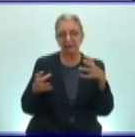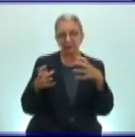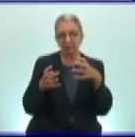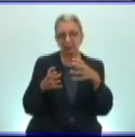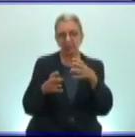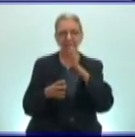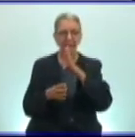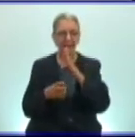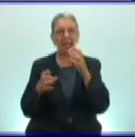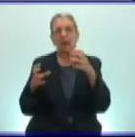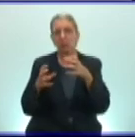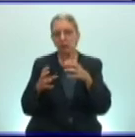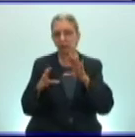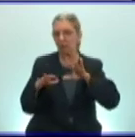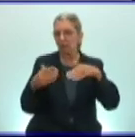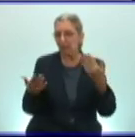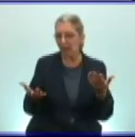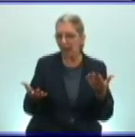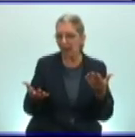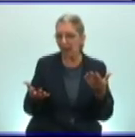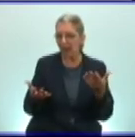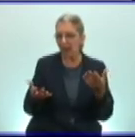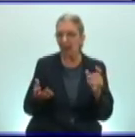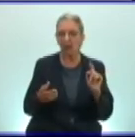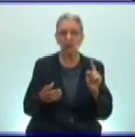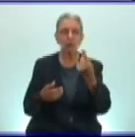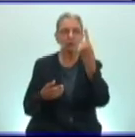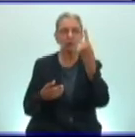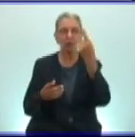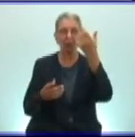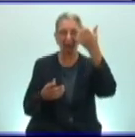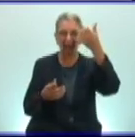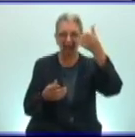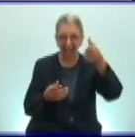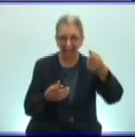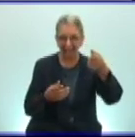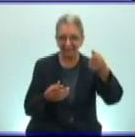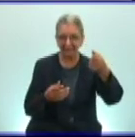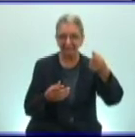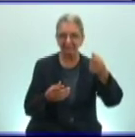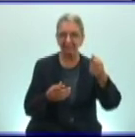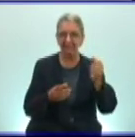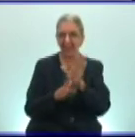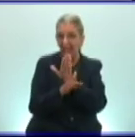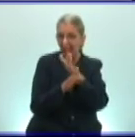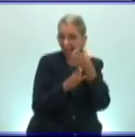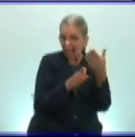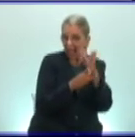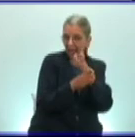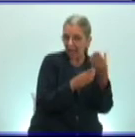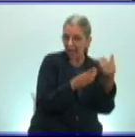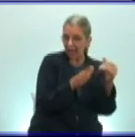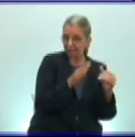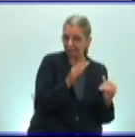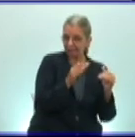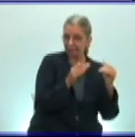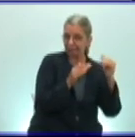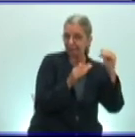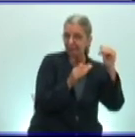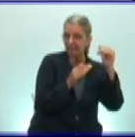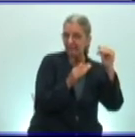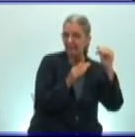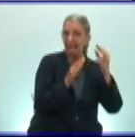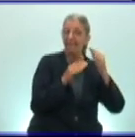tanto, el elemento sodio está en el grupo 1A. Y este número que está por el extremo izquierdo nos está